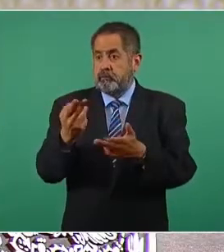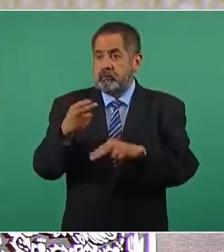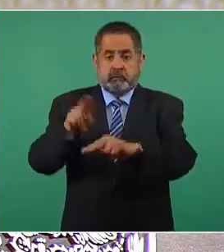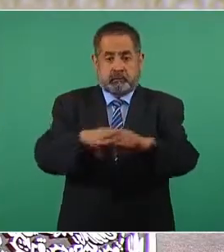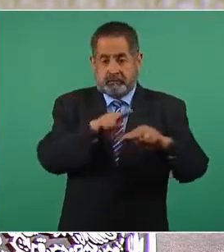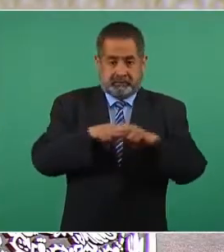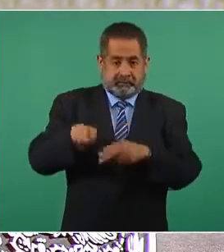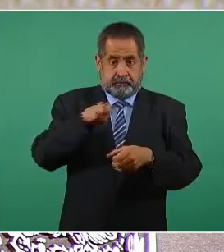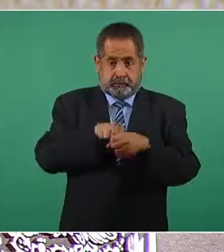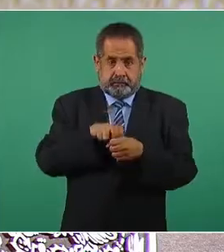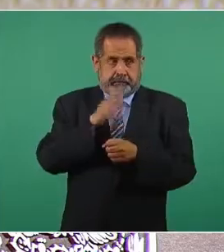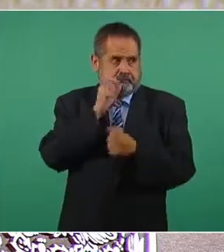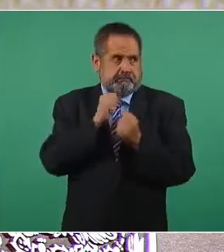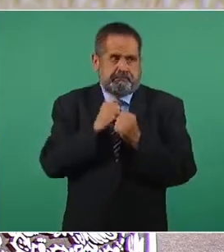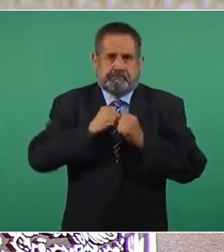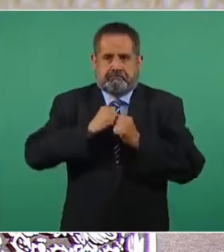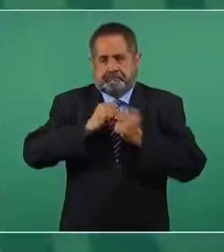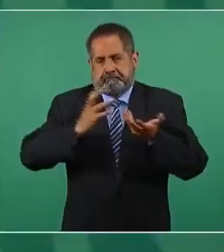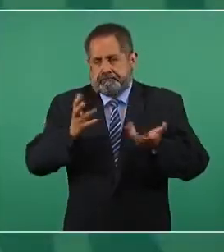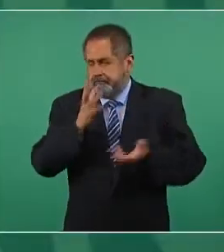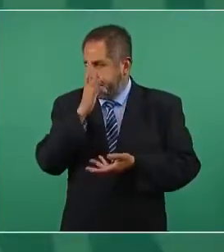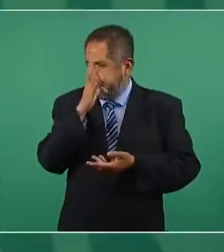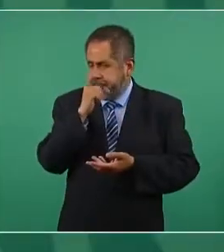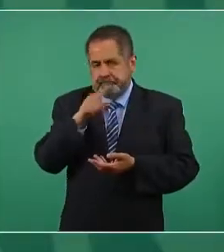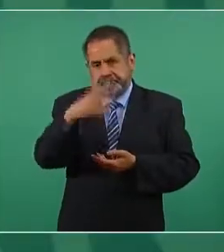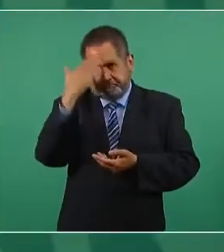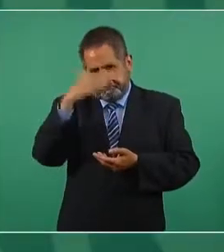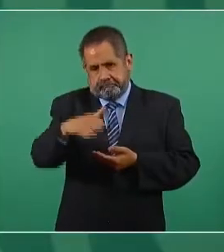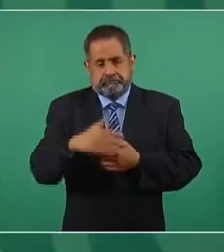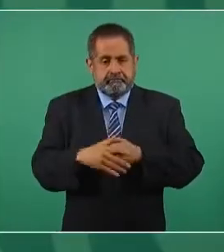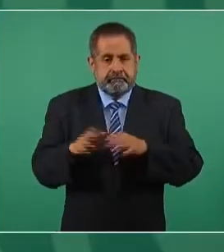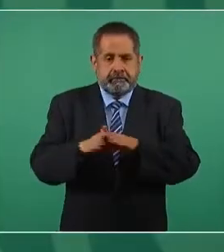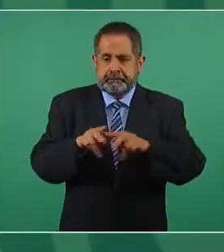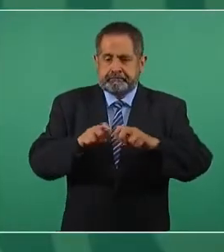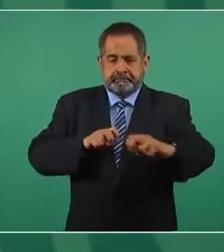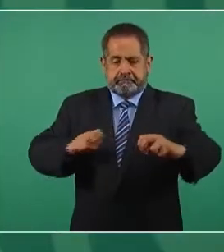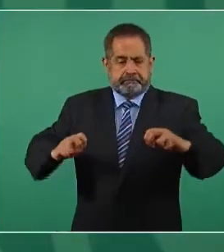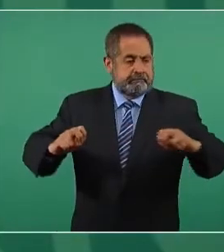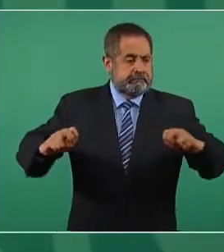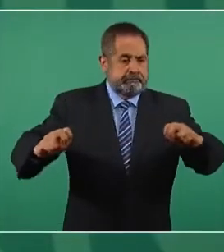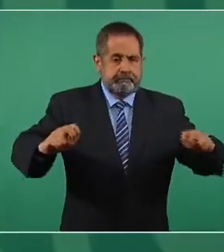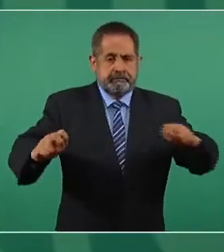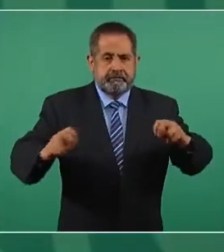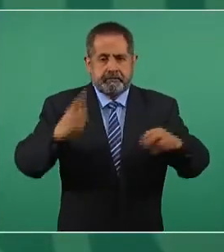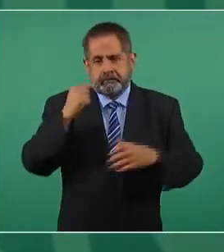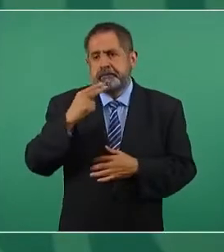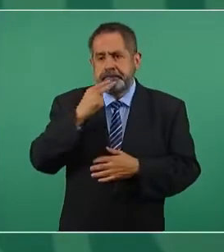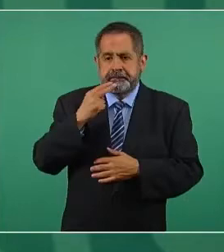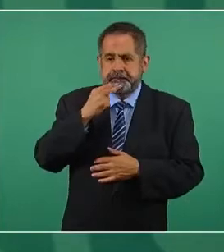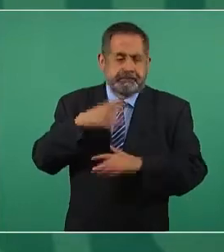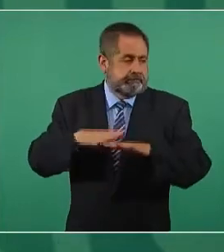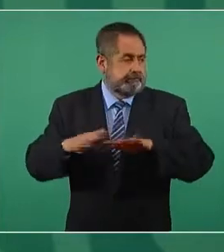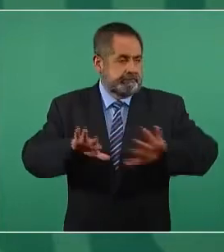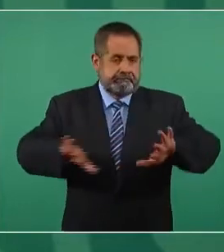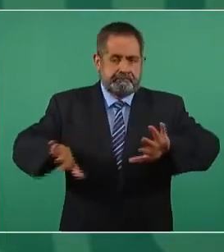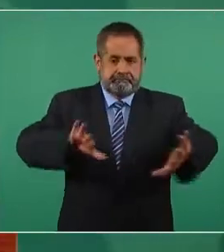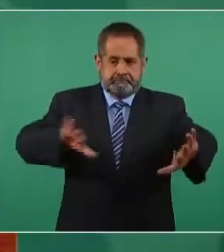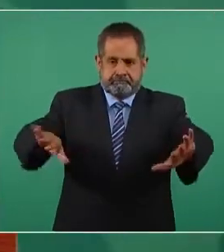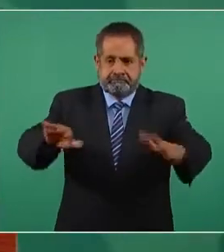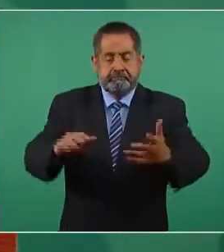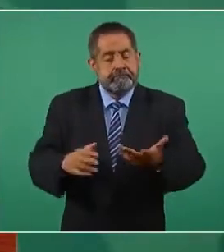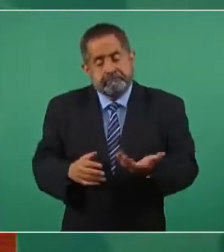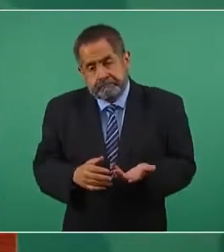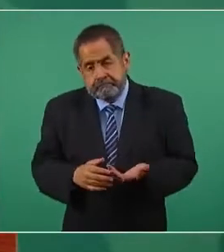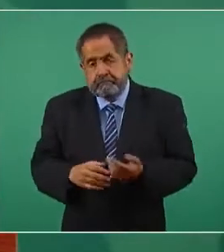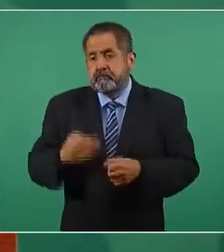que, bueno, ¿qué les puedo yo decir a los maestros? Pues tenemos que acomodarlas de tal manera que sean algo funcionales. Entonces, este regreso